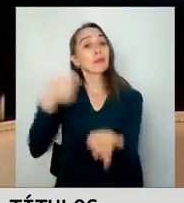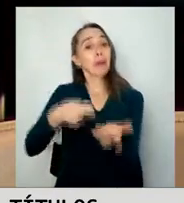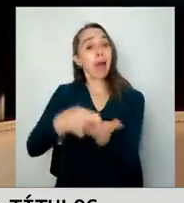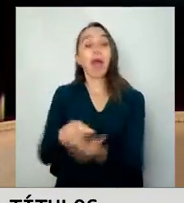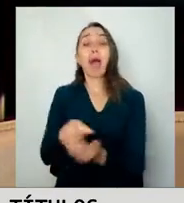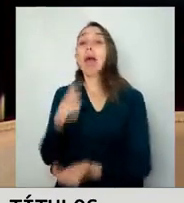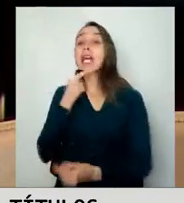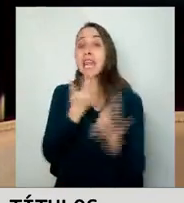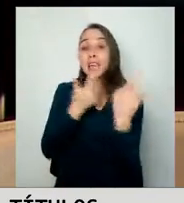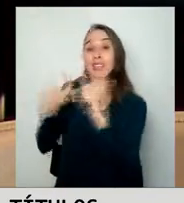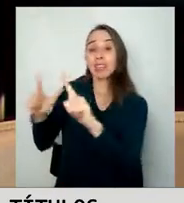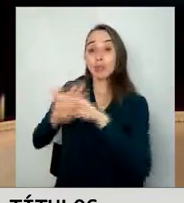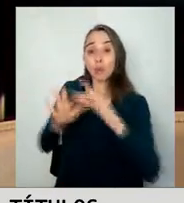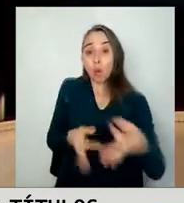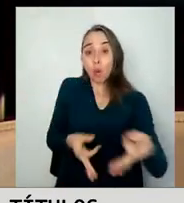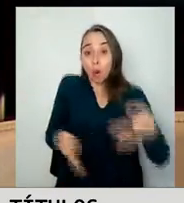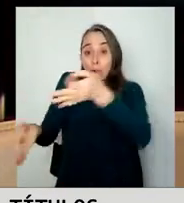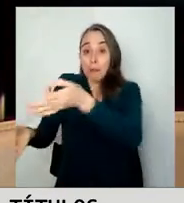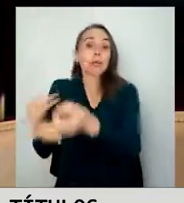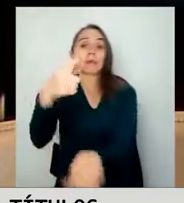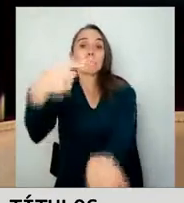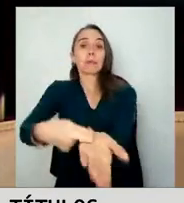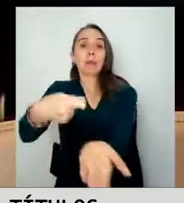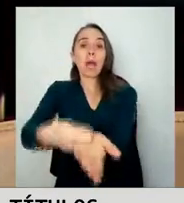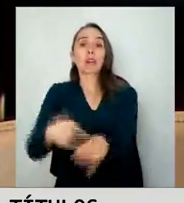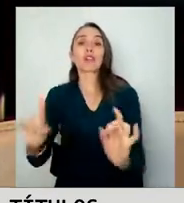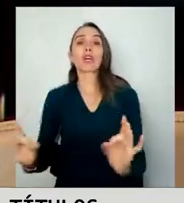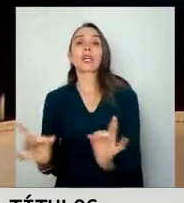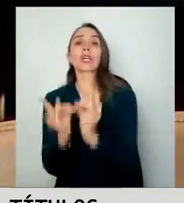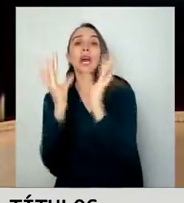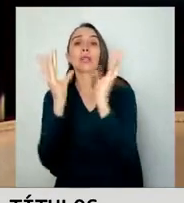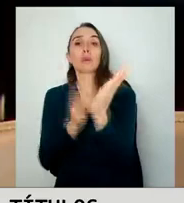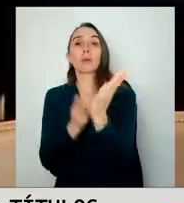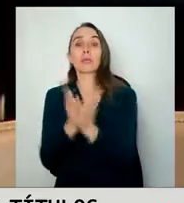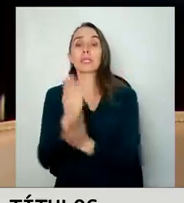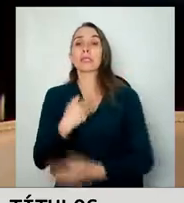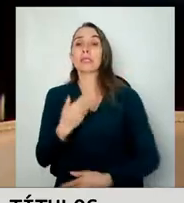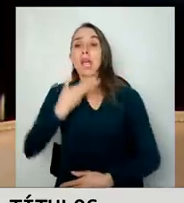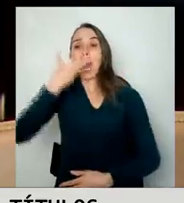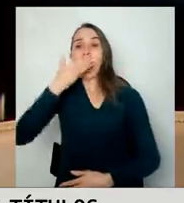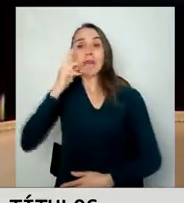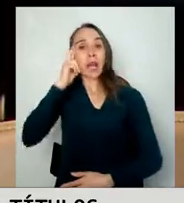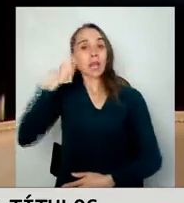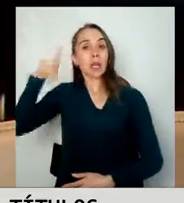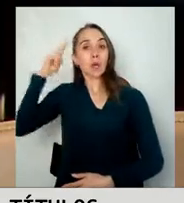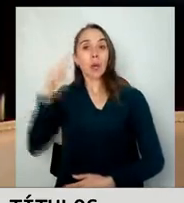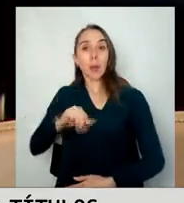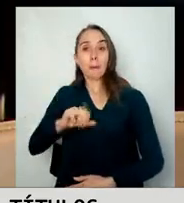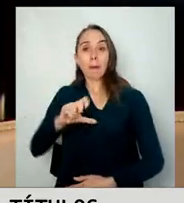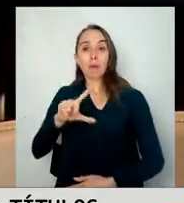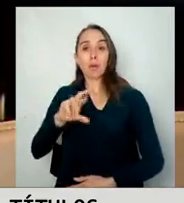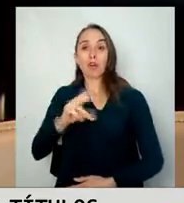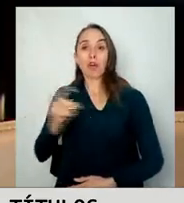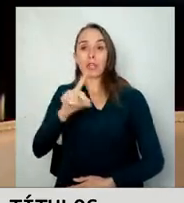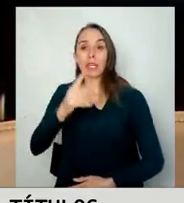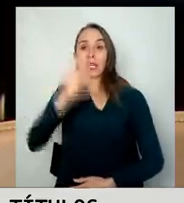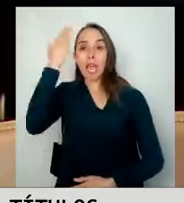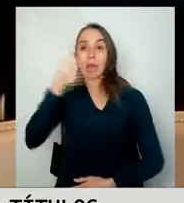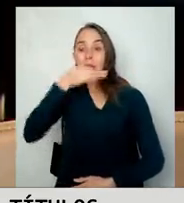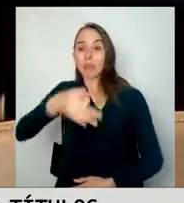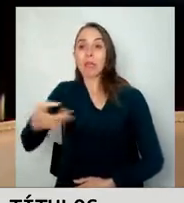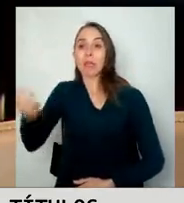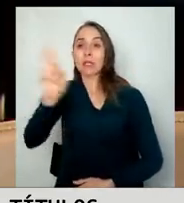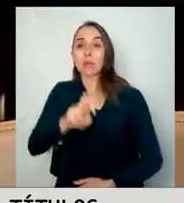es casual Por supuesto que haya iniciado mi intervención Recordando a Manuel Rodríguez lo he dicho antes y hoy lo repito creo